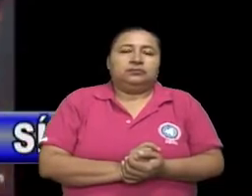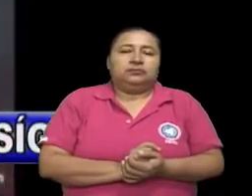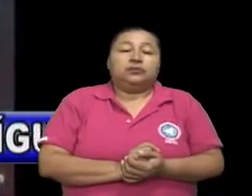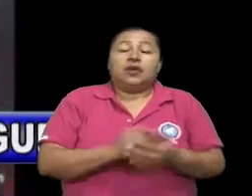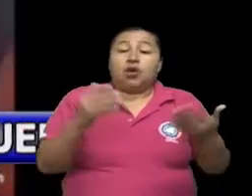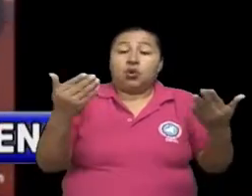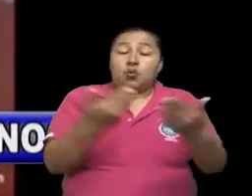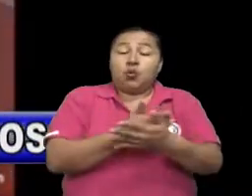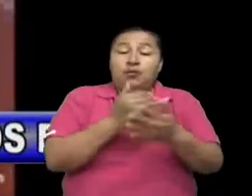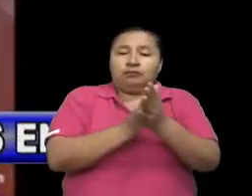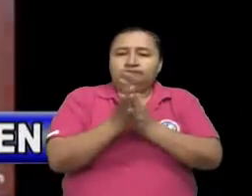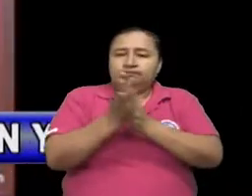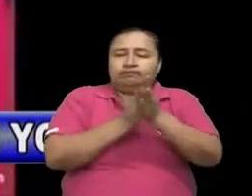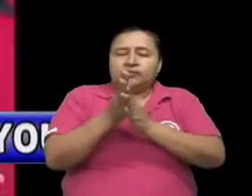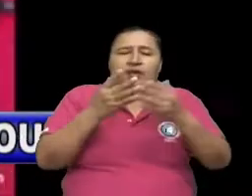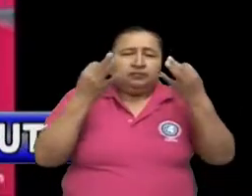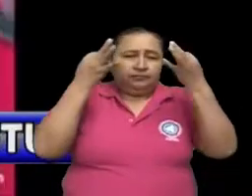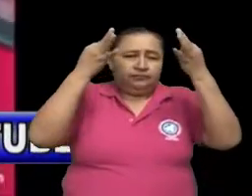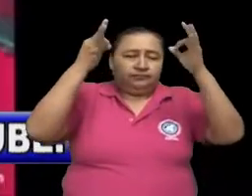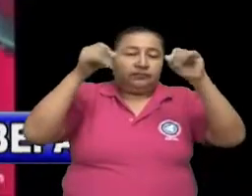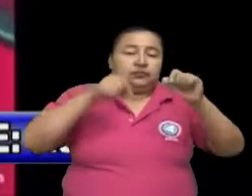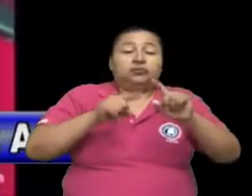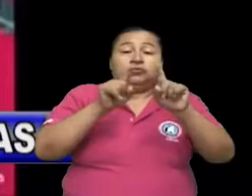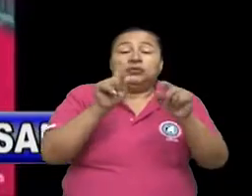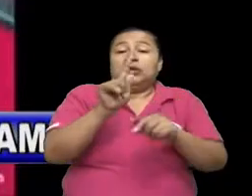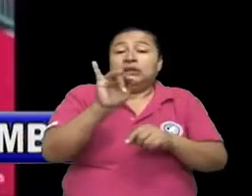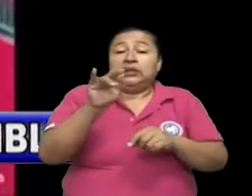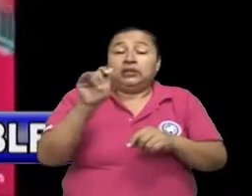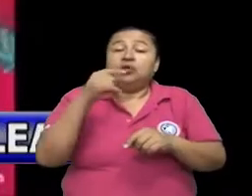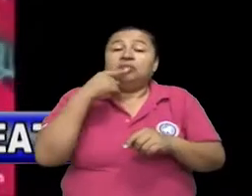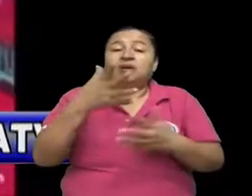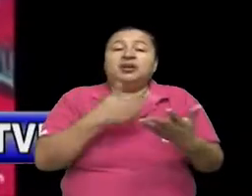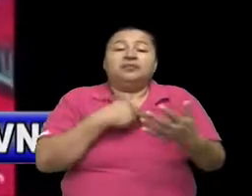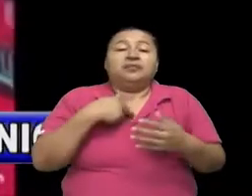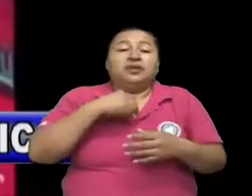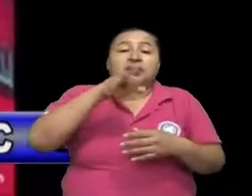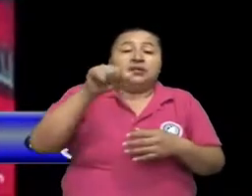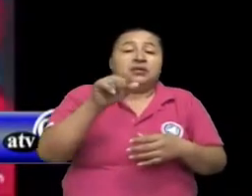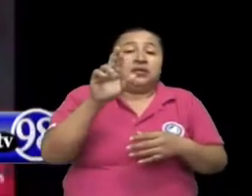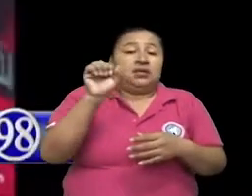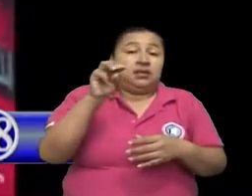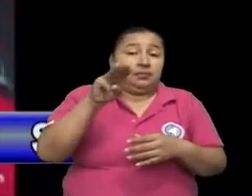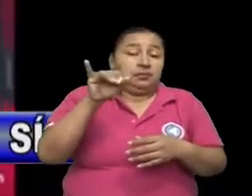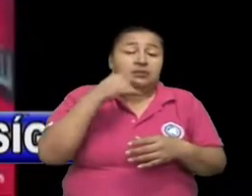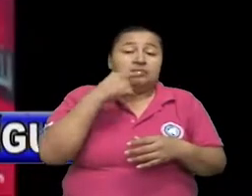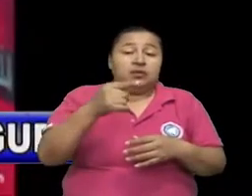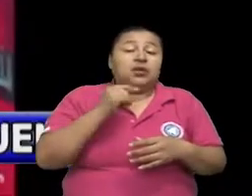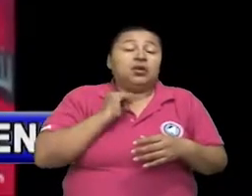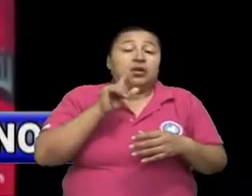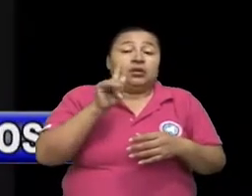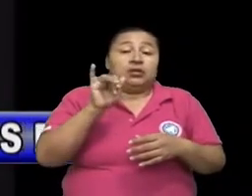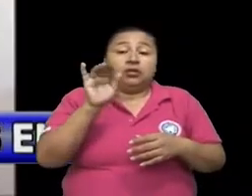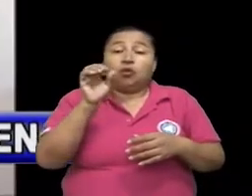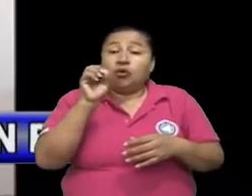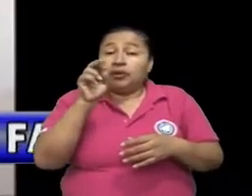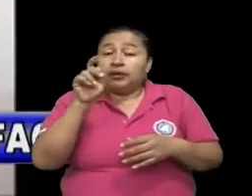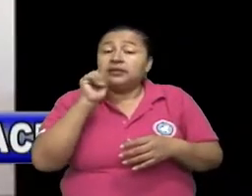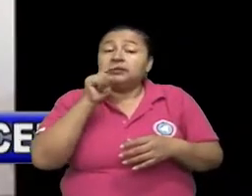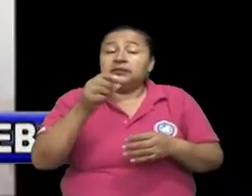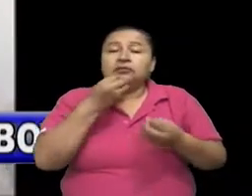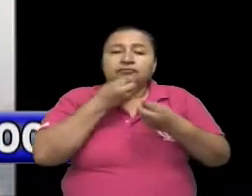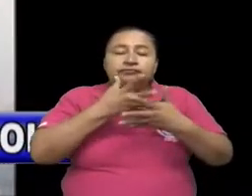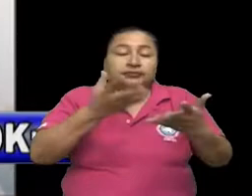el nuevo reto que está causando sensación en la plataforma de TikTok es Gemini Man Challenge. Los TikTokers han desatado